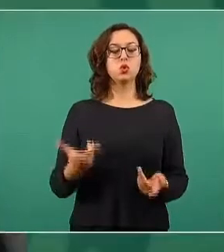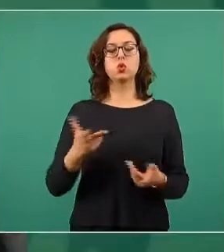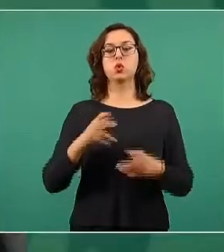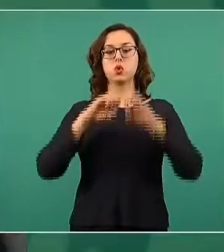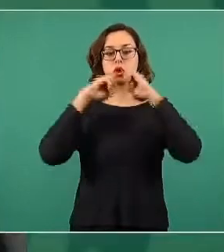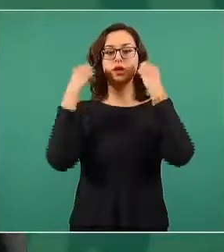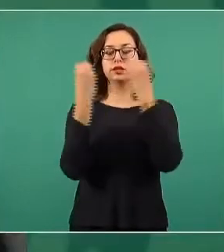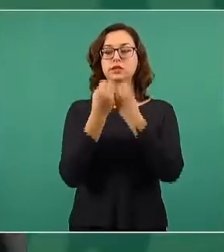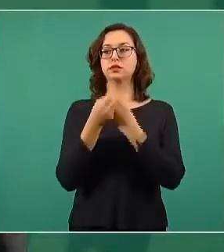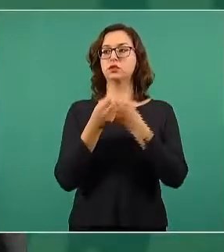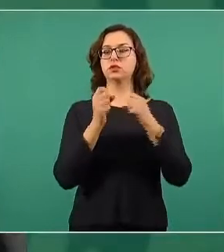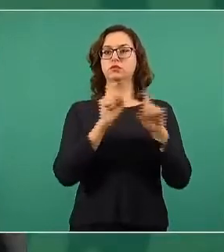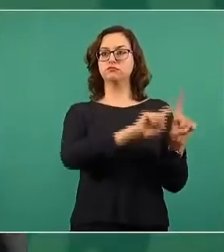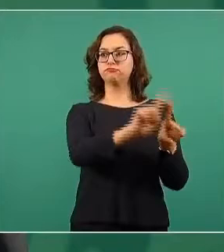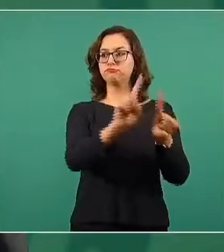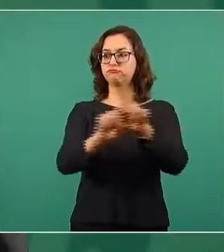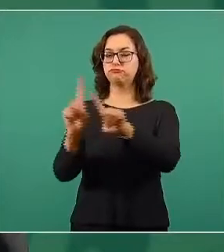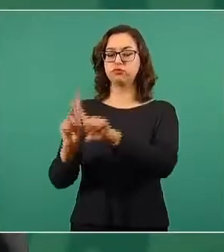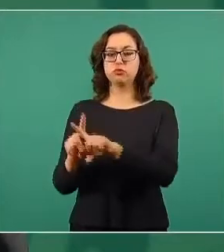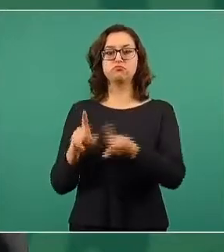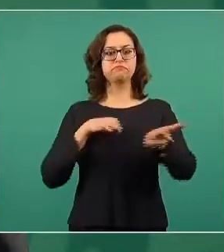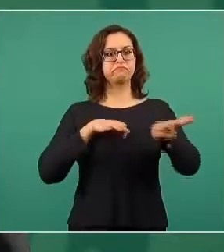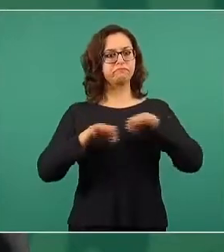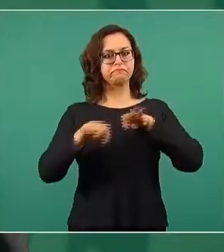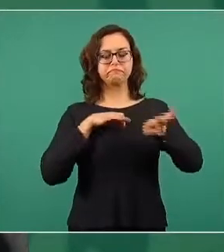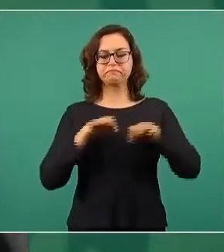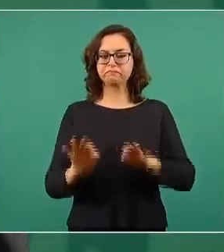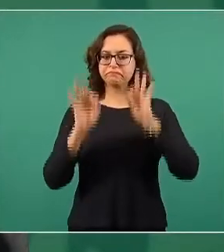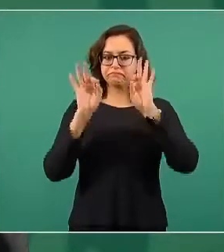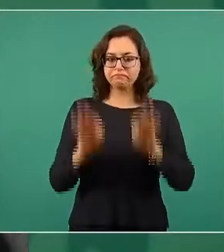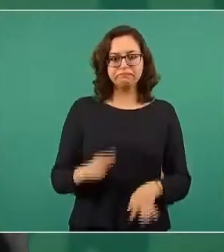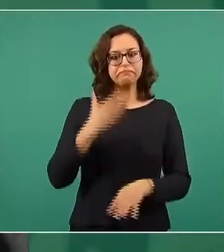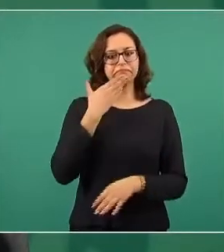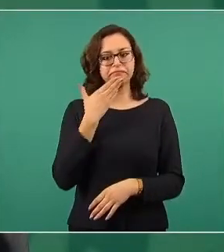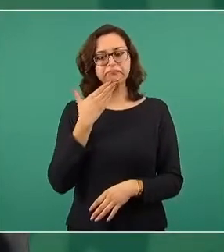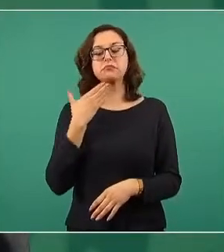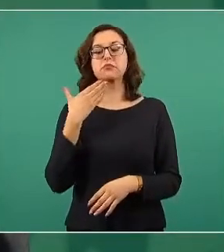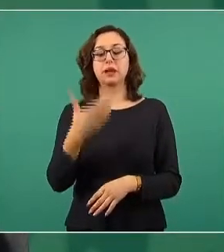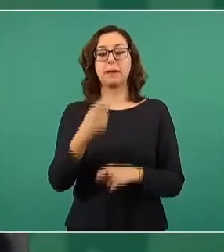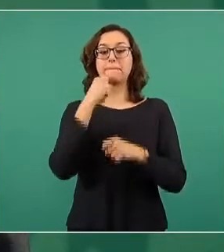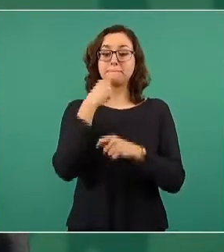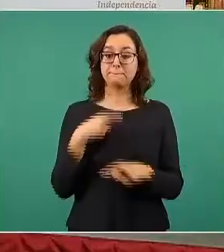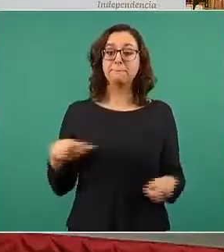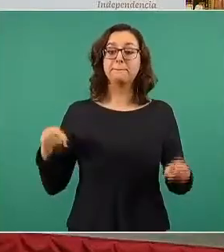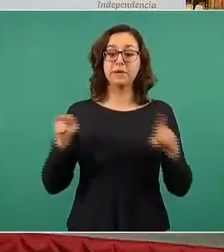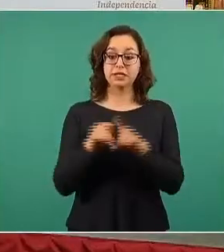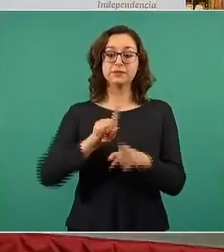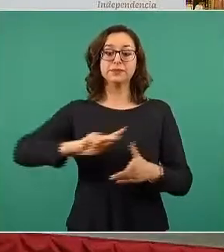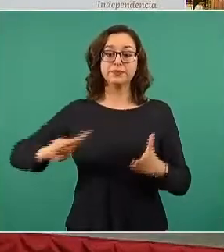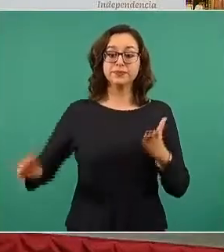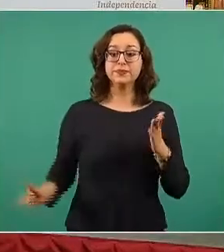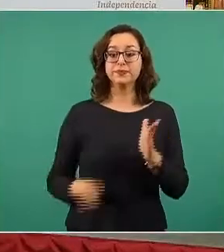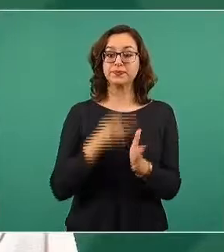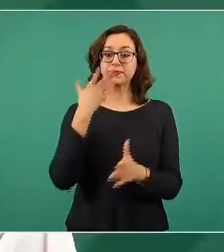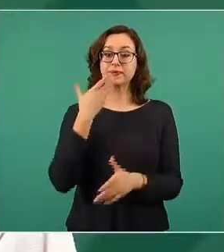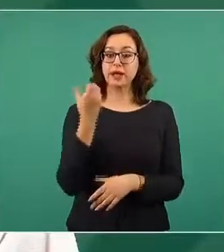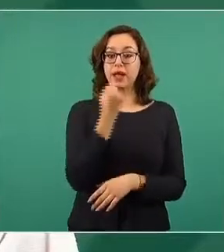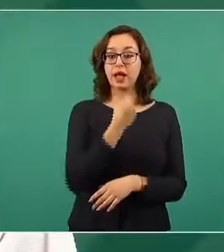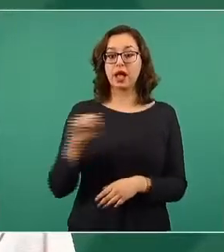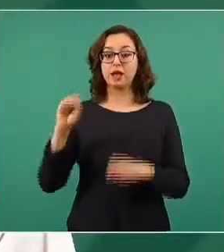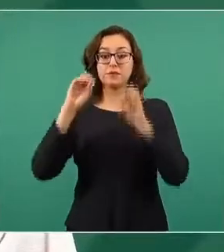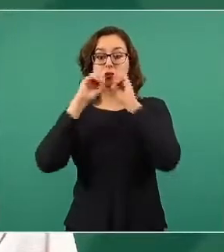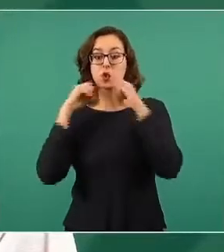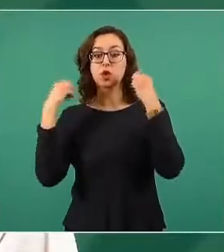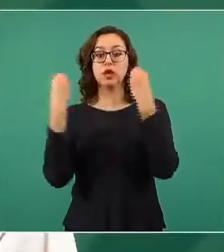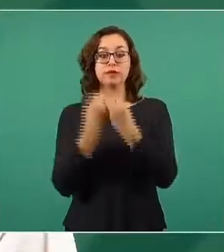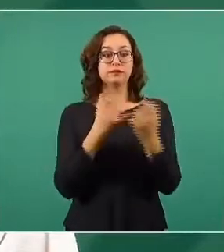organizaciones e instituciones. Ha hecho un magnífico trabajo también, una vez más, de vinculación con diversas